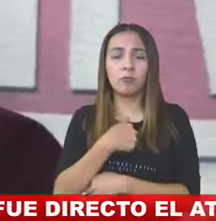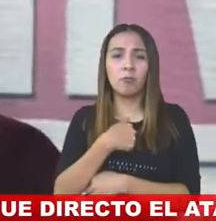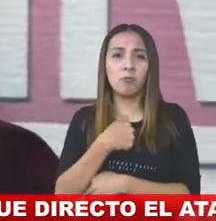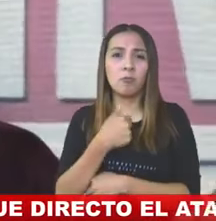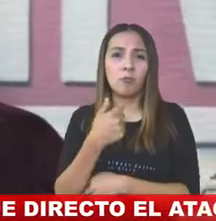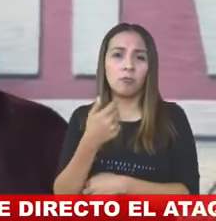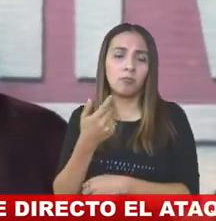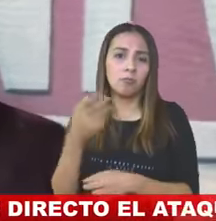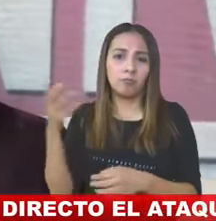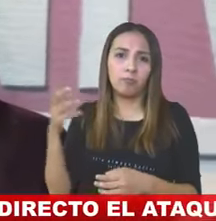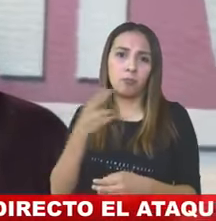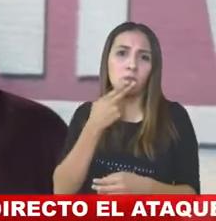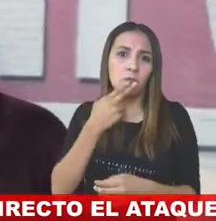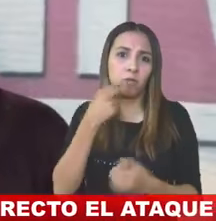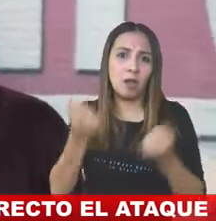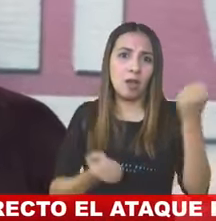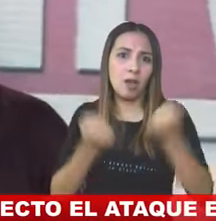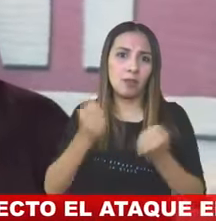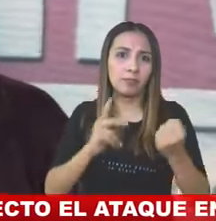equipo de trabajo.